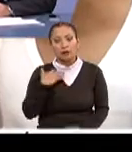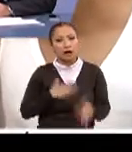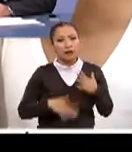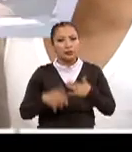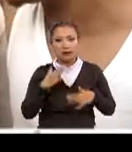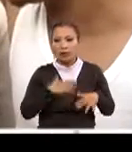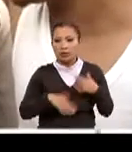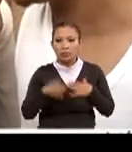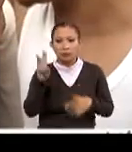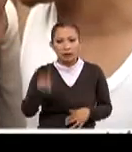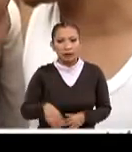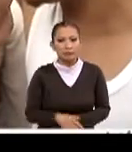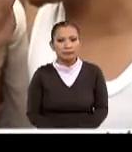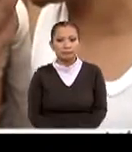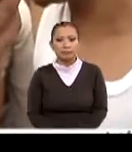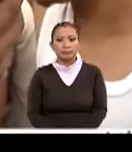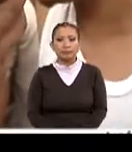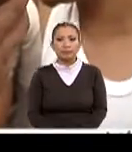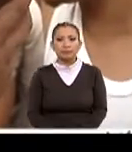agotador, sí, sin duda.